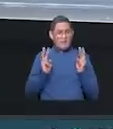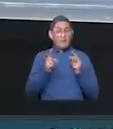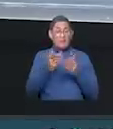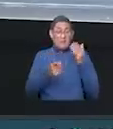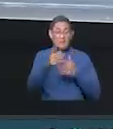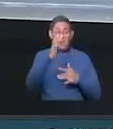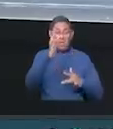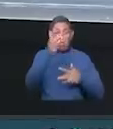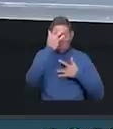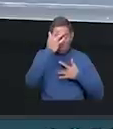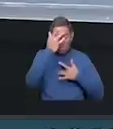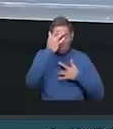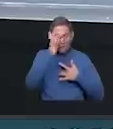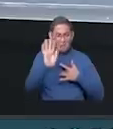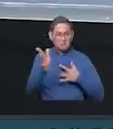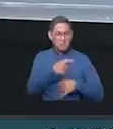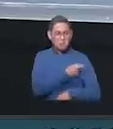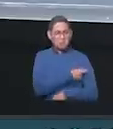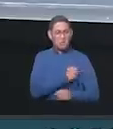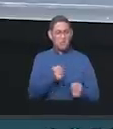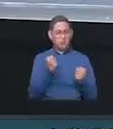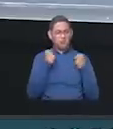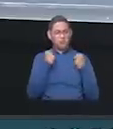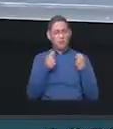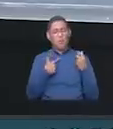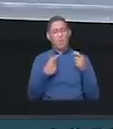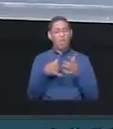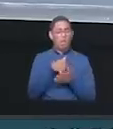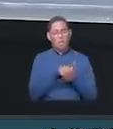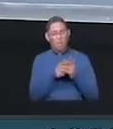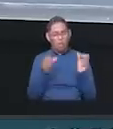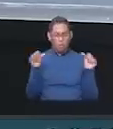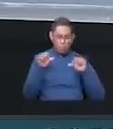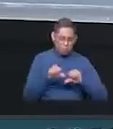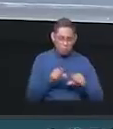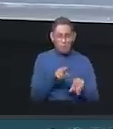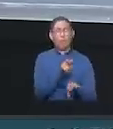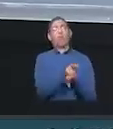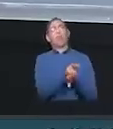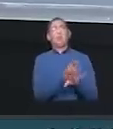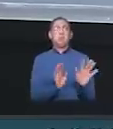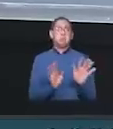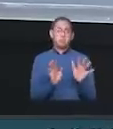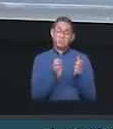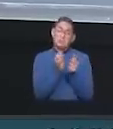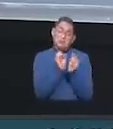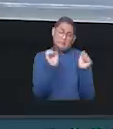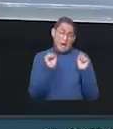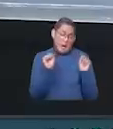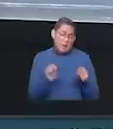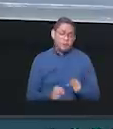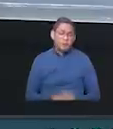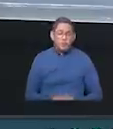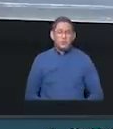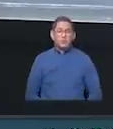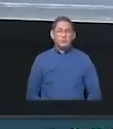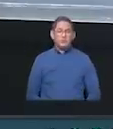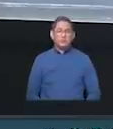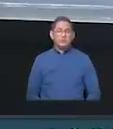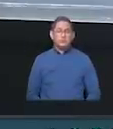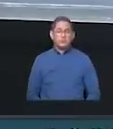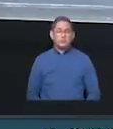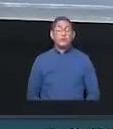kobe le da de manera más leve y puede que no tenga que llegar a una hospitalización y a un cuarto de unidad de cuidados